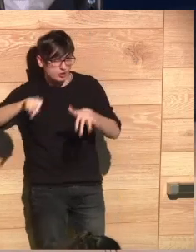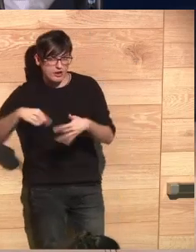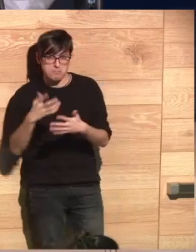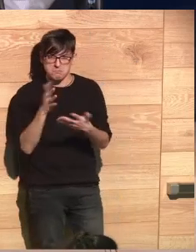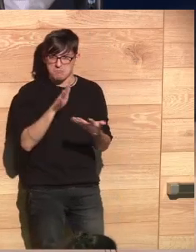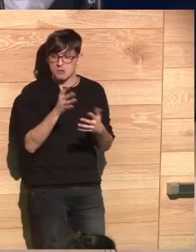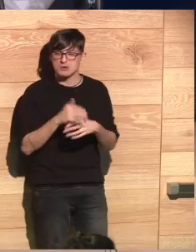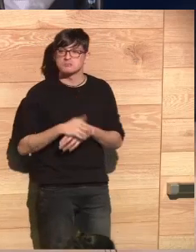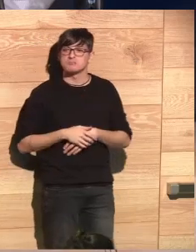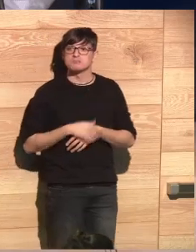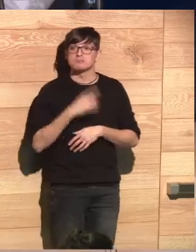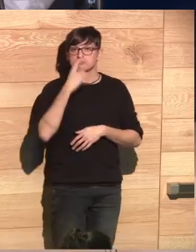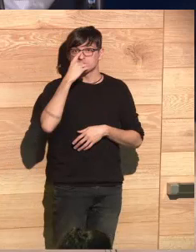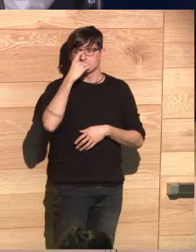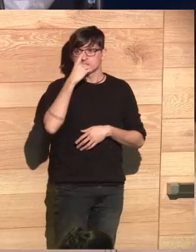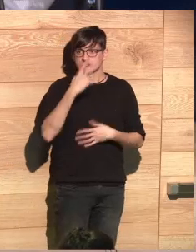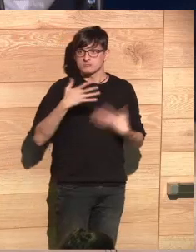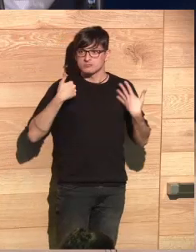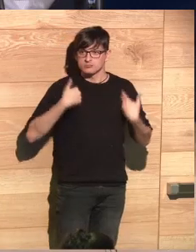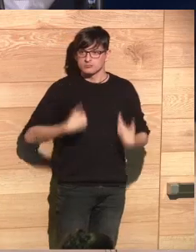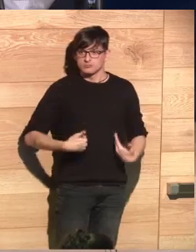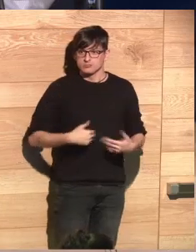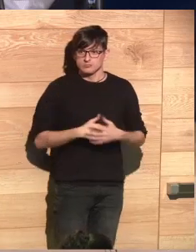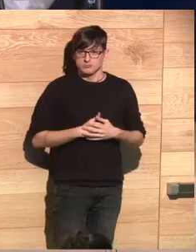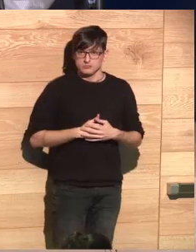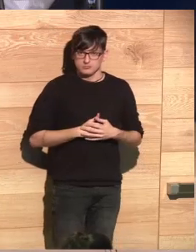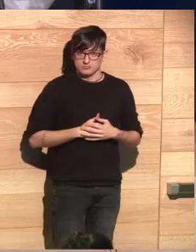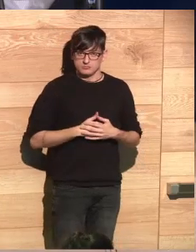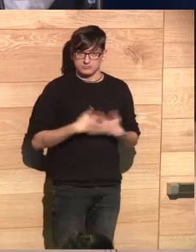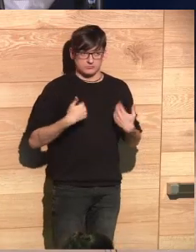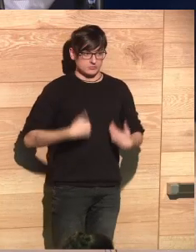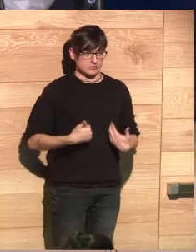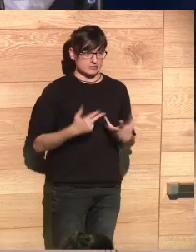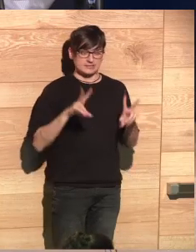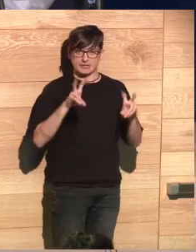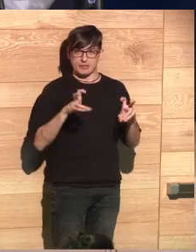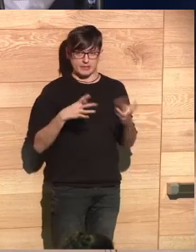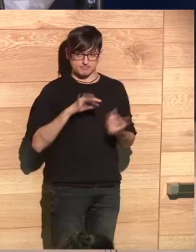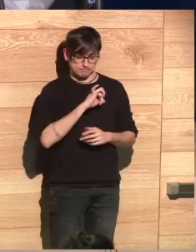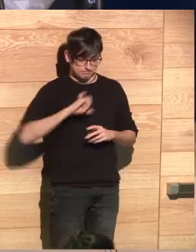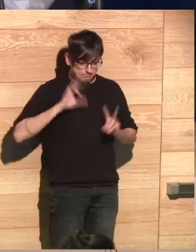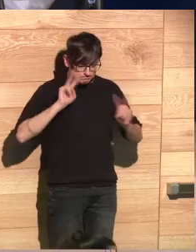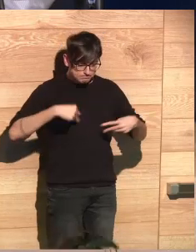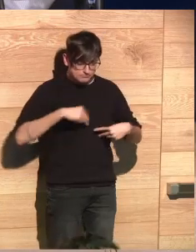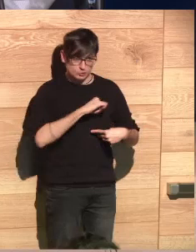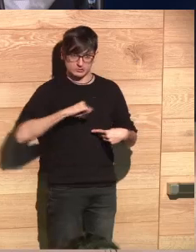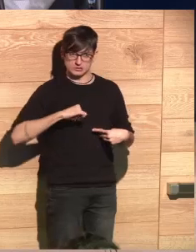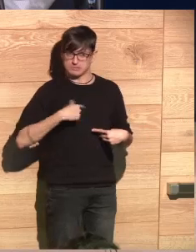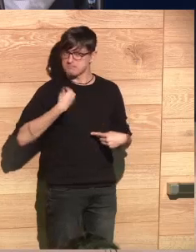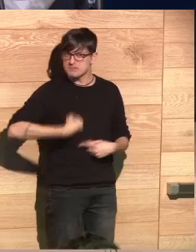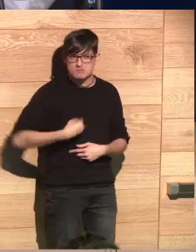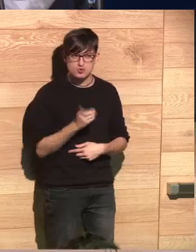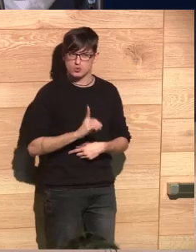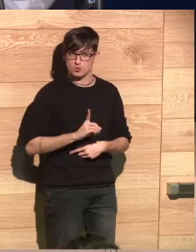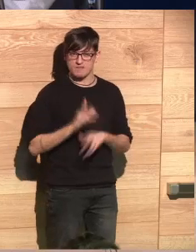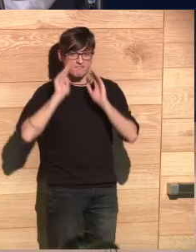como bueno, Sí, sí. Tu estado de absorción, ¿no? De ensimismamiento, no es el mismo que